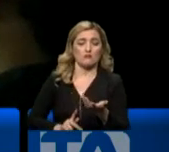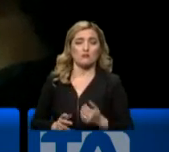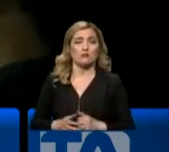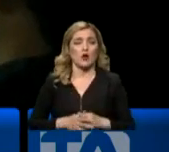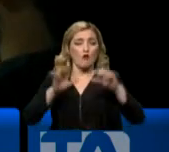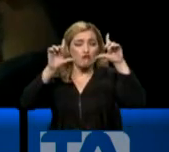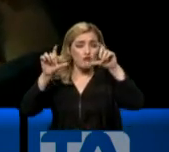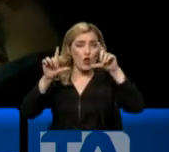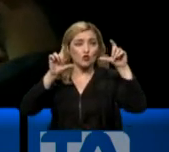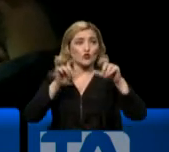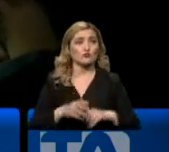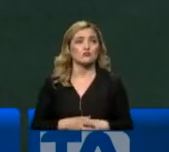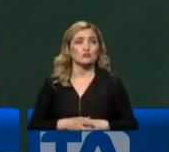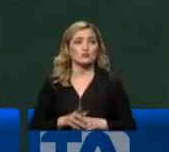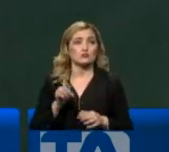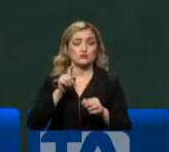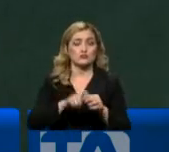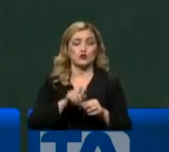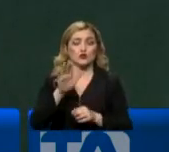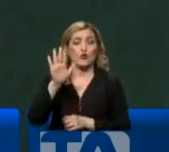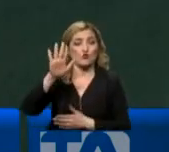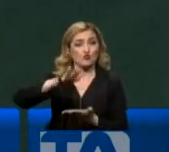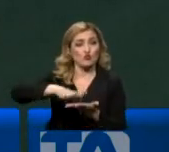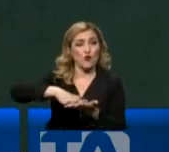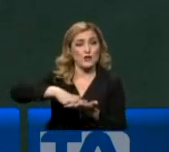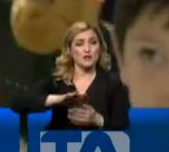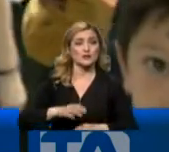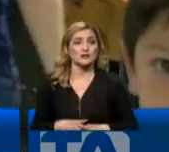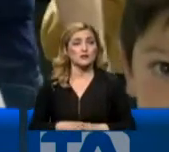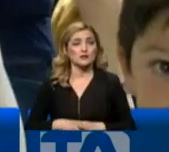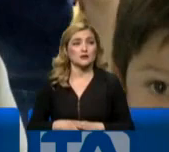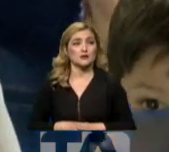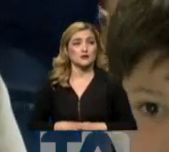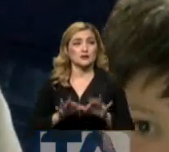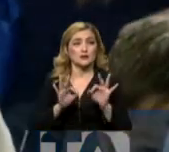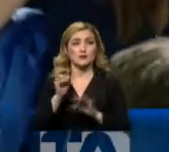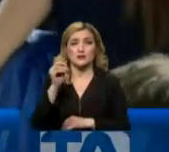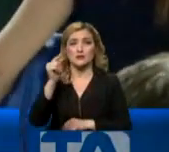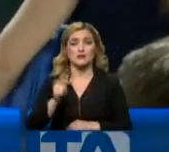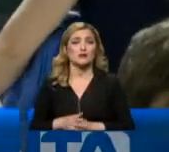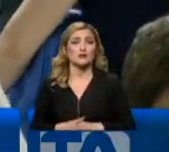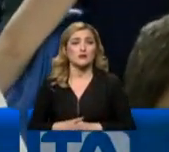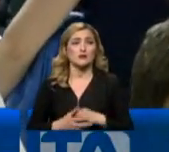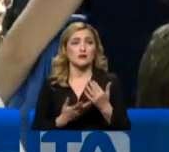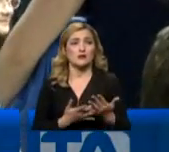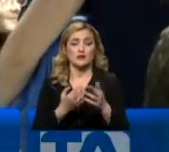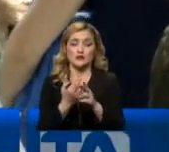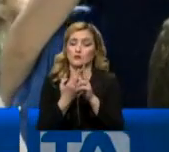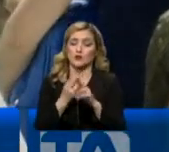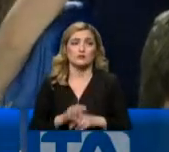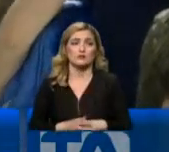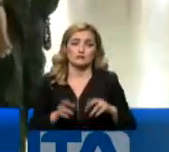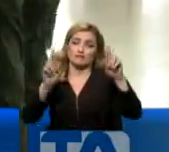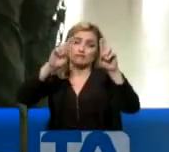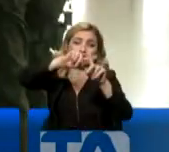y fotografiarse y registrar sus huellas dactilares. Excelente, súper rápido. Esperamos ahora la respuesta, que